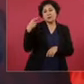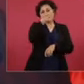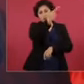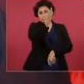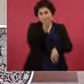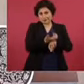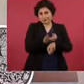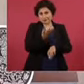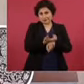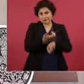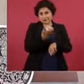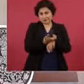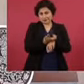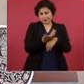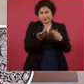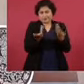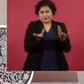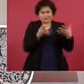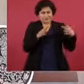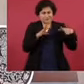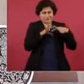40 millones.